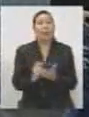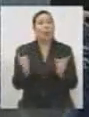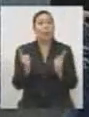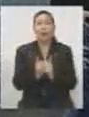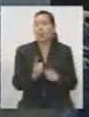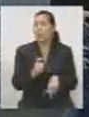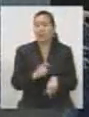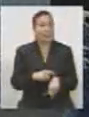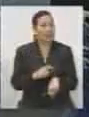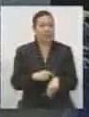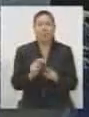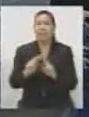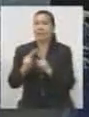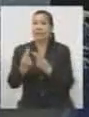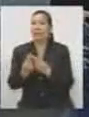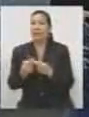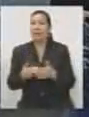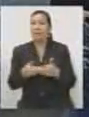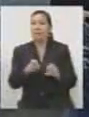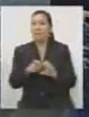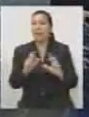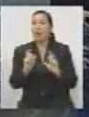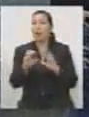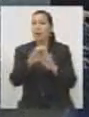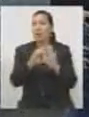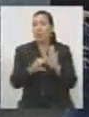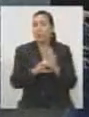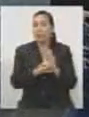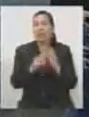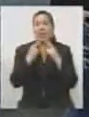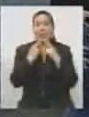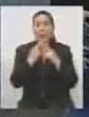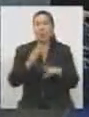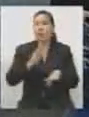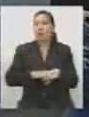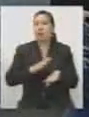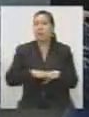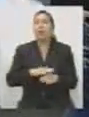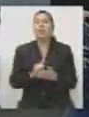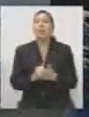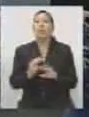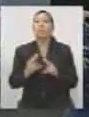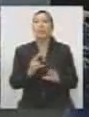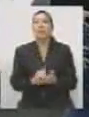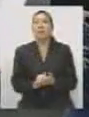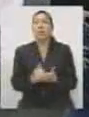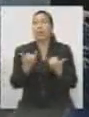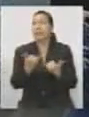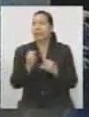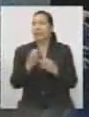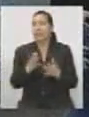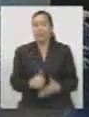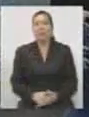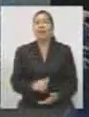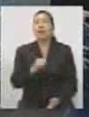brevedad se reúna el Pleno del Tribunal Constitucional y resuelvan sobre la validez, viabilidad de esta